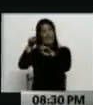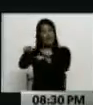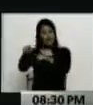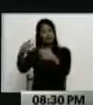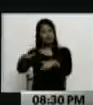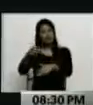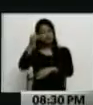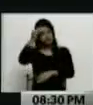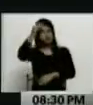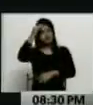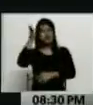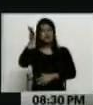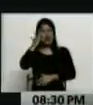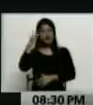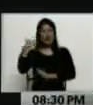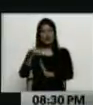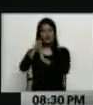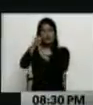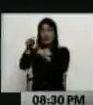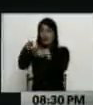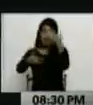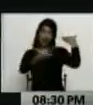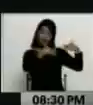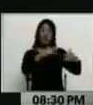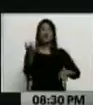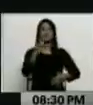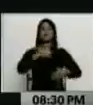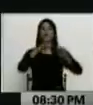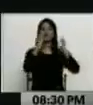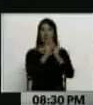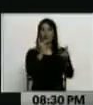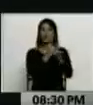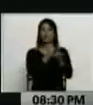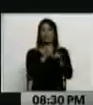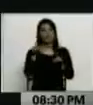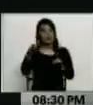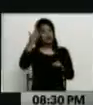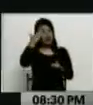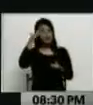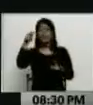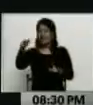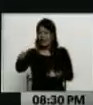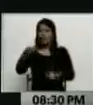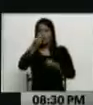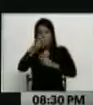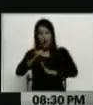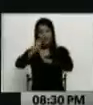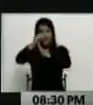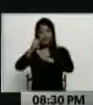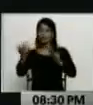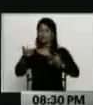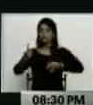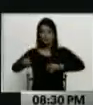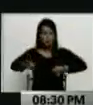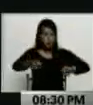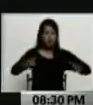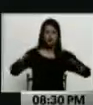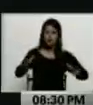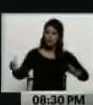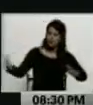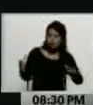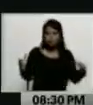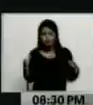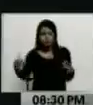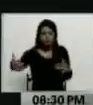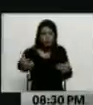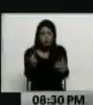campeón de una serie mundial liderazgo sabe tratar a los peloteros genera en ellos